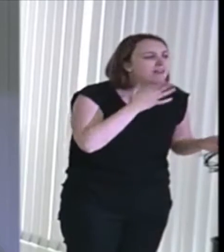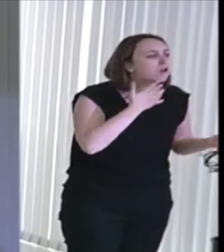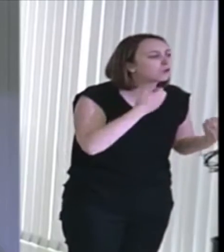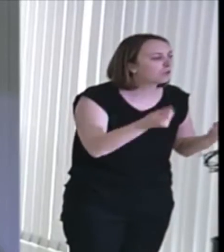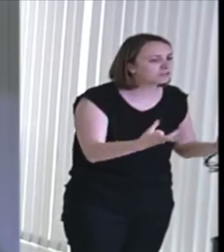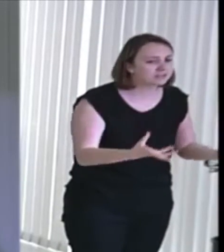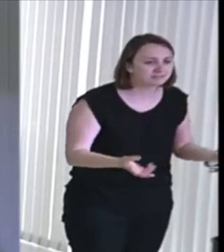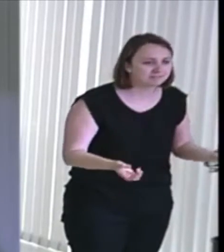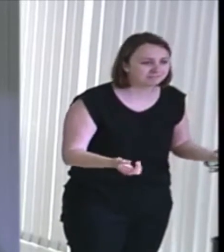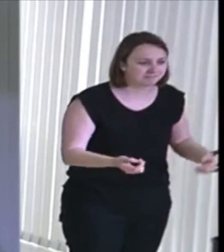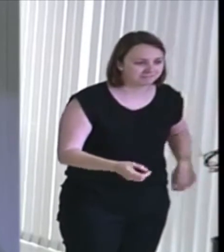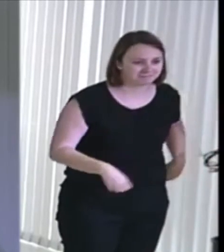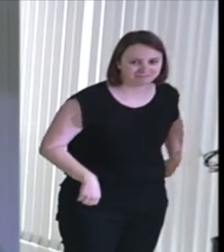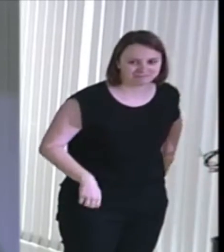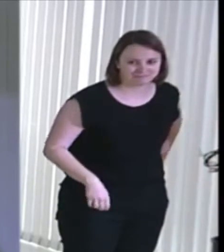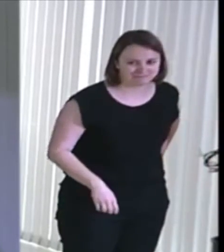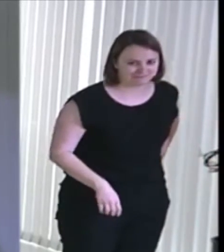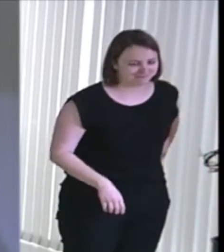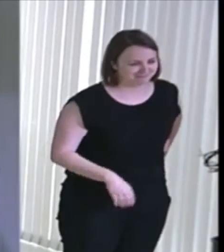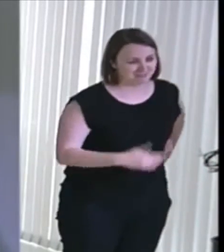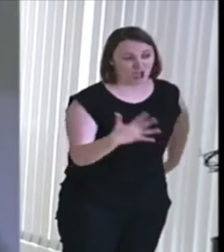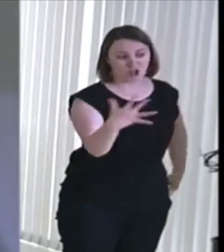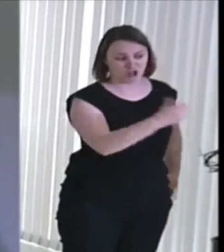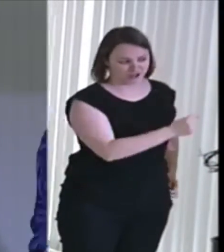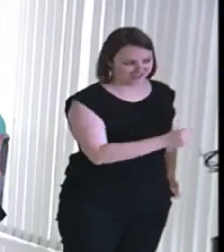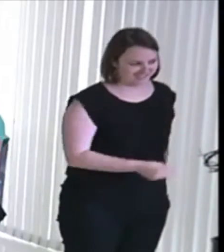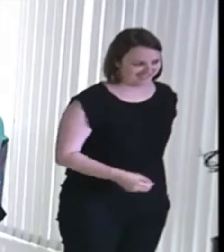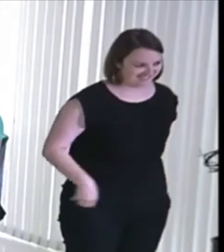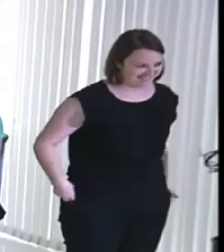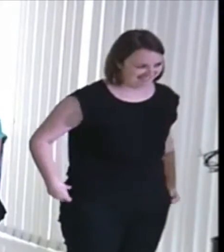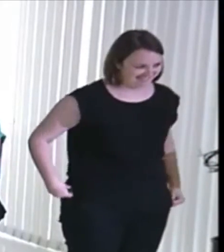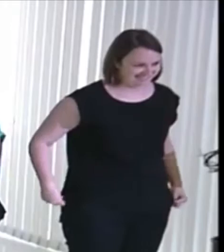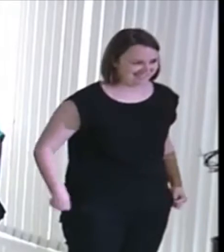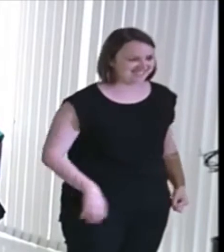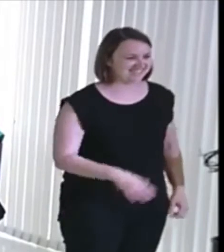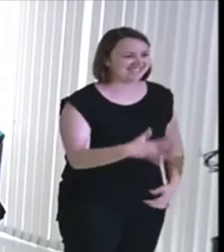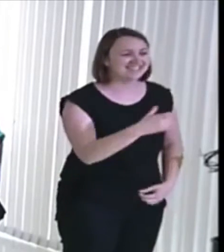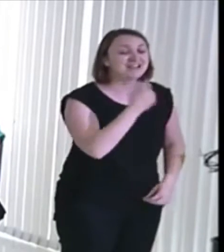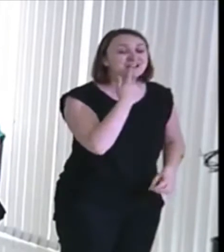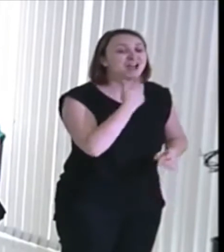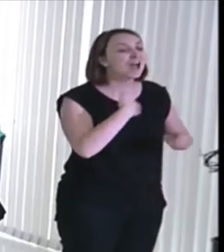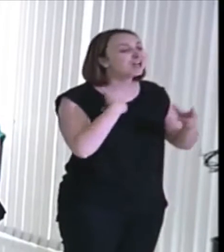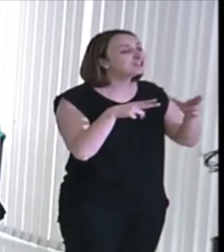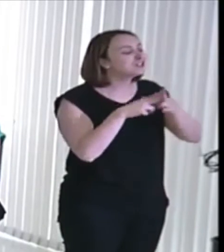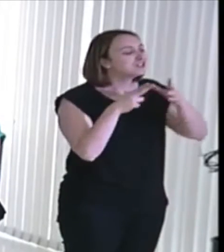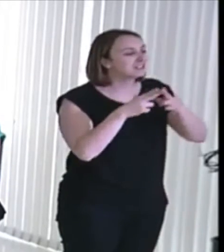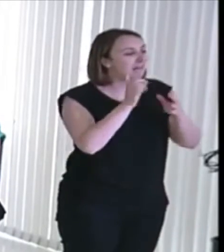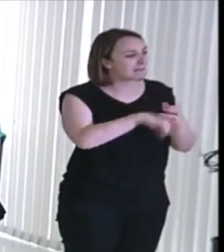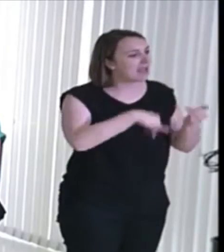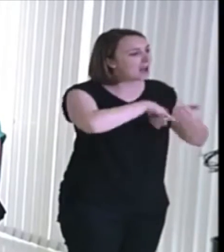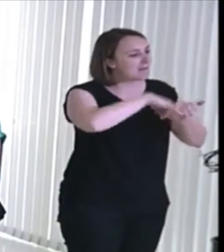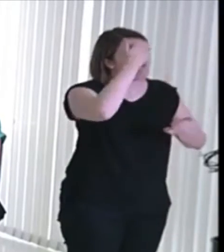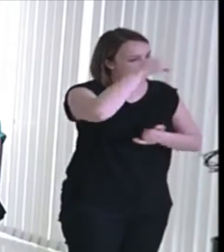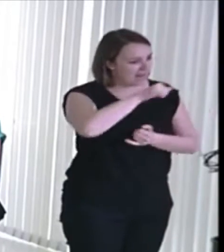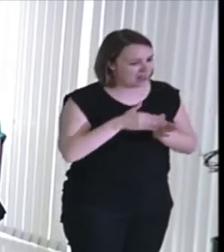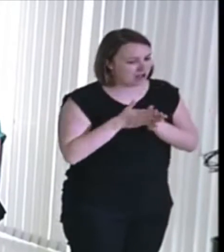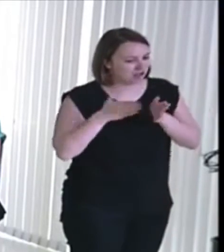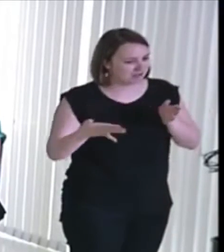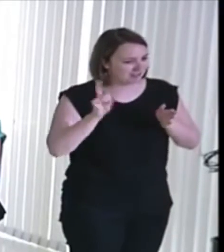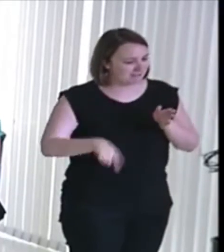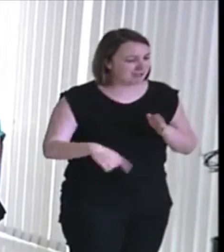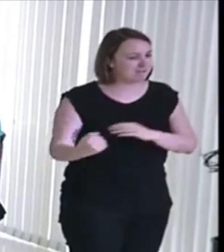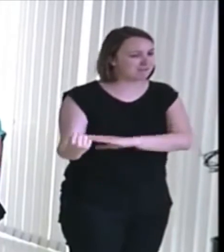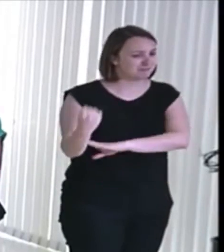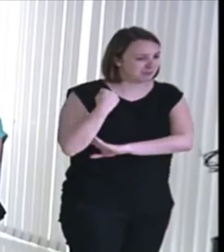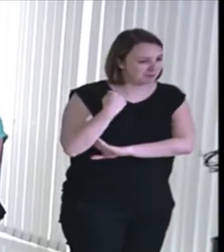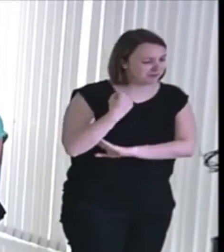aquí? Pues todas. Pues luego hay que echarse socios buenos en la vida, en lo personal, que te permitan desarrollarte en lo profesional, ¿no?